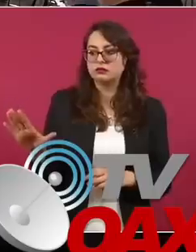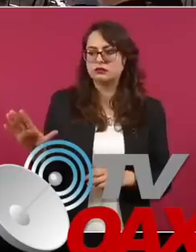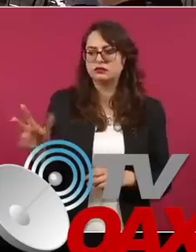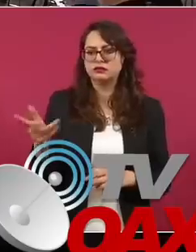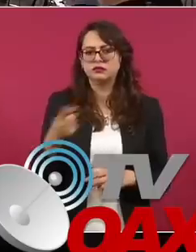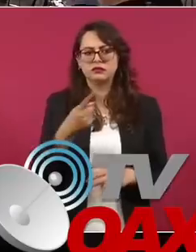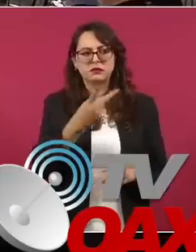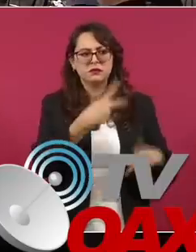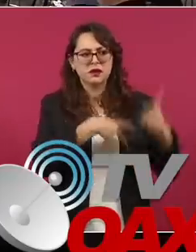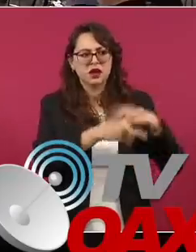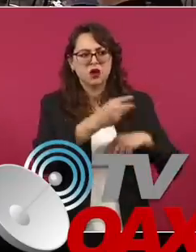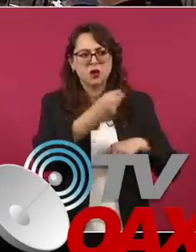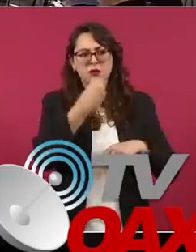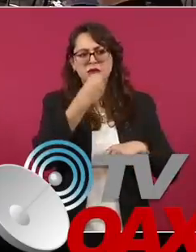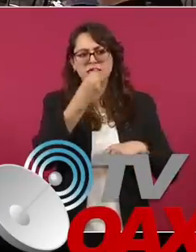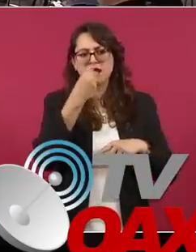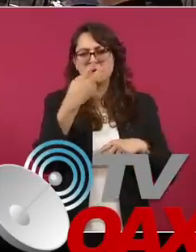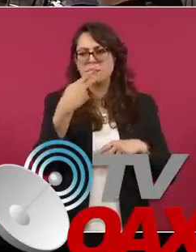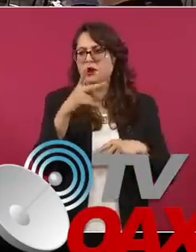no es posible esto, o sea, no es